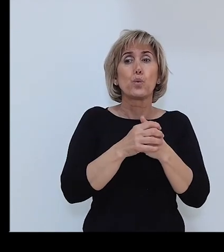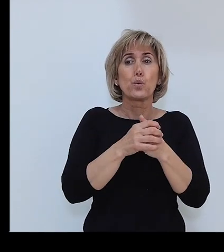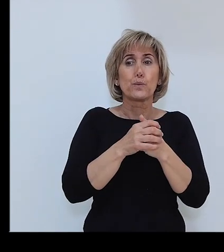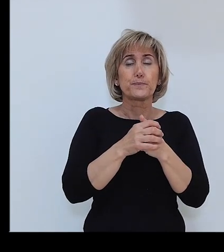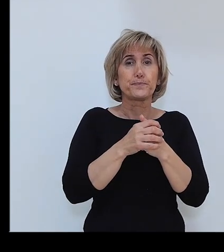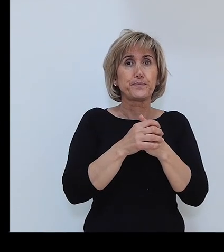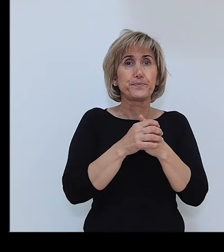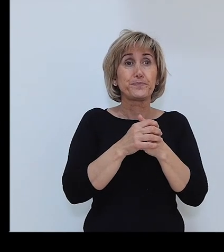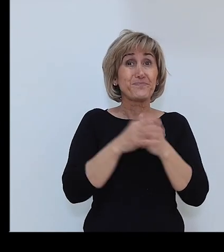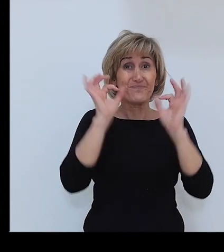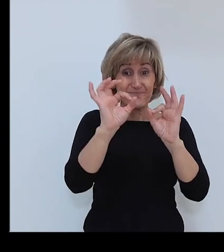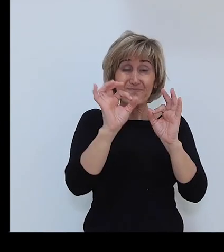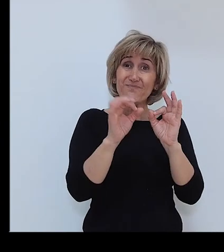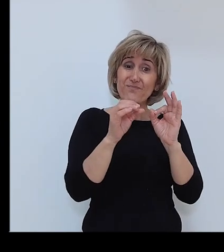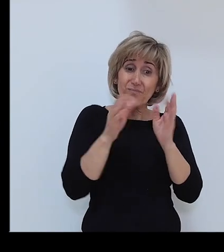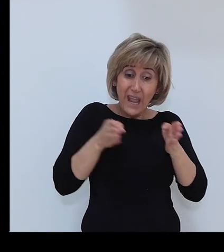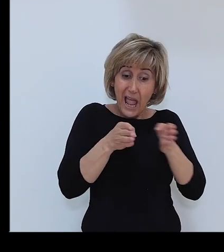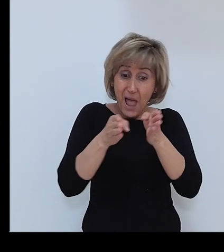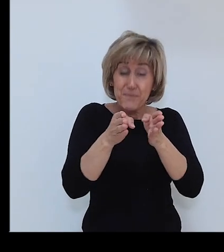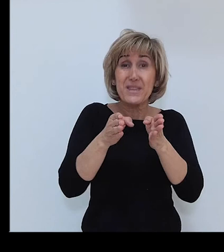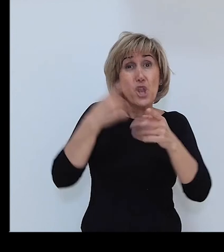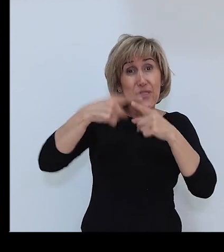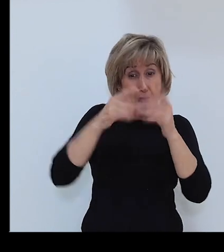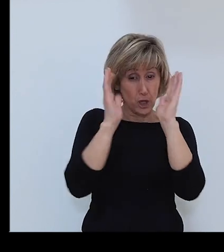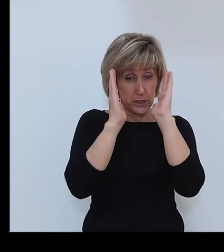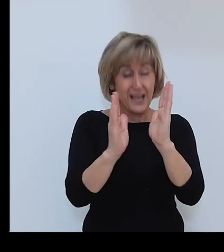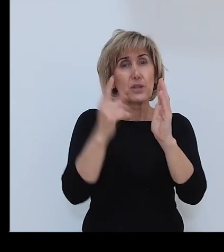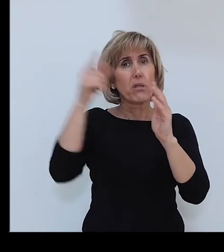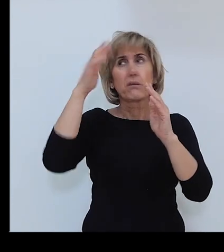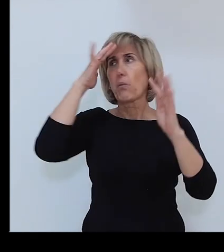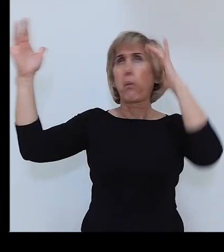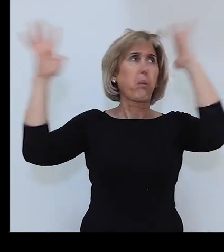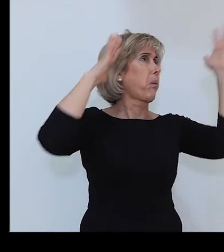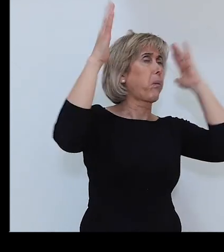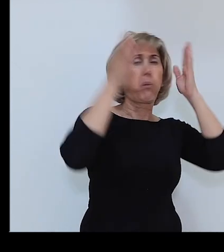una persona dispersa. Es que cuanto que te mueves